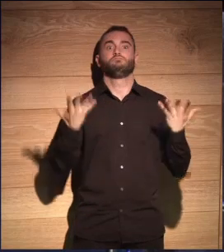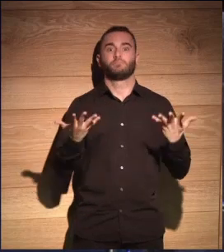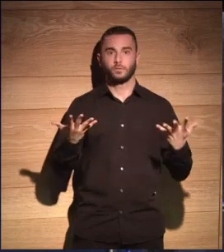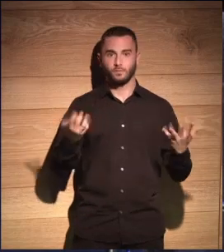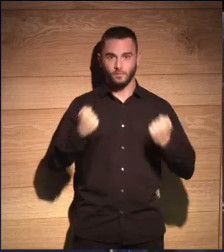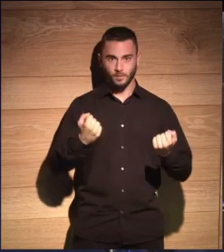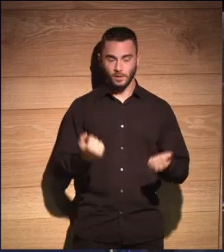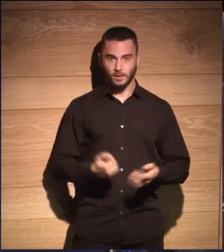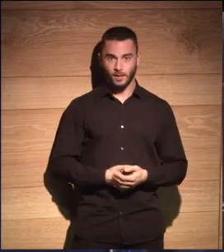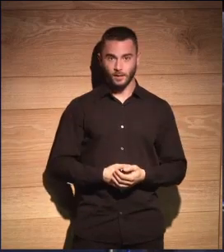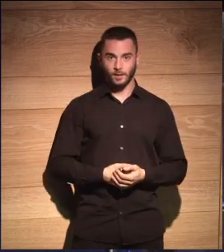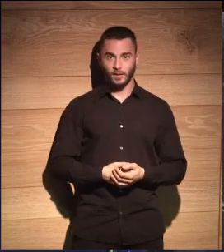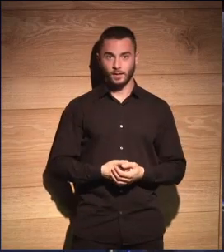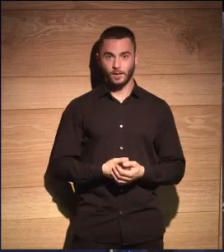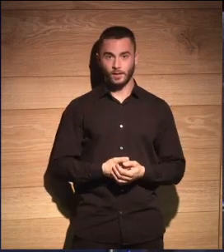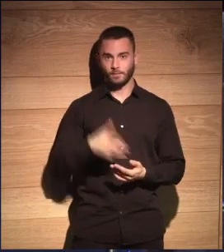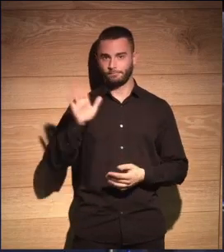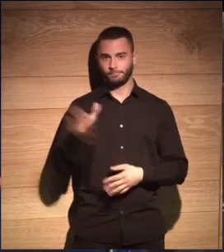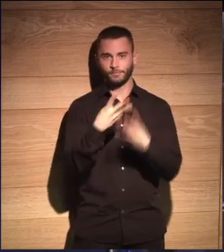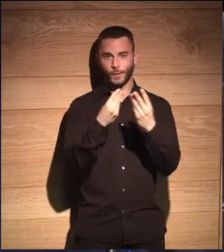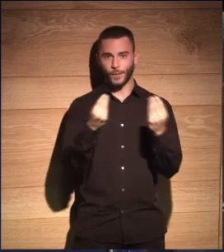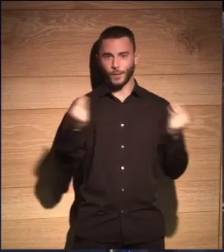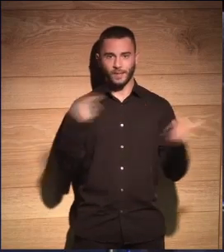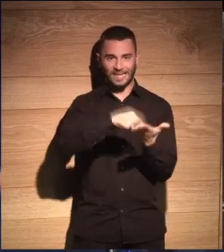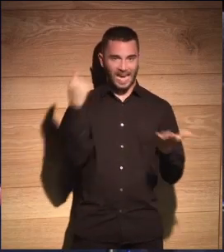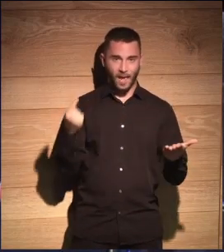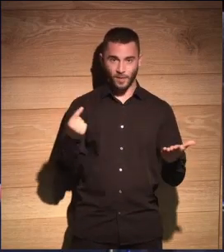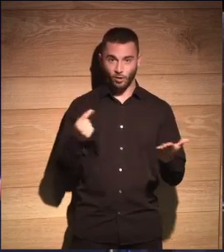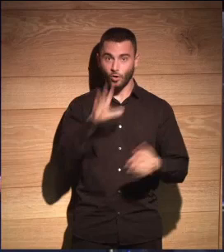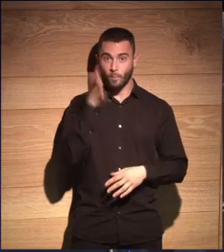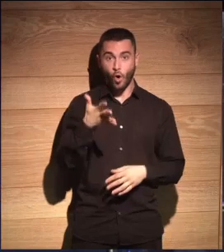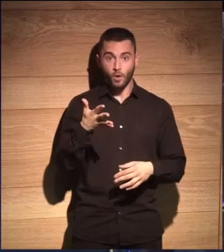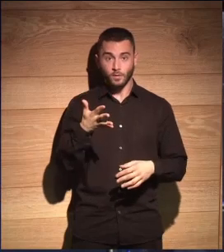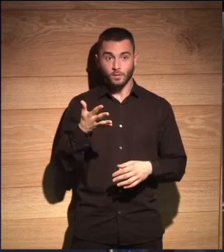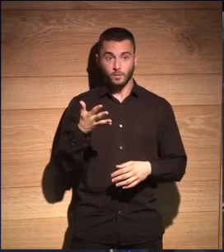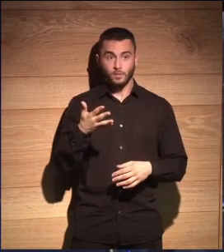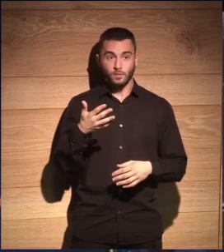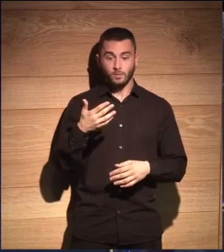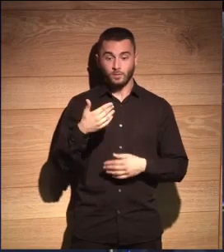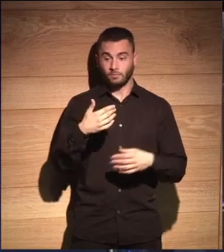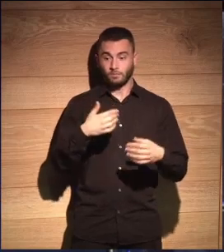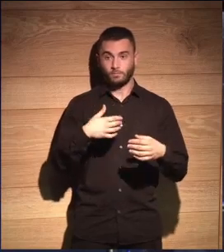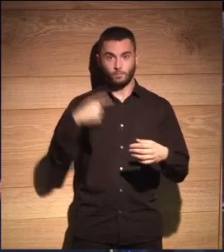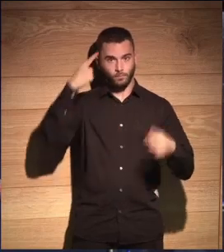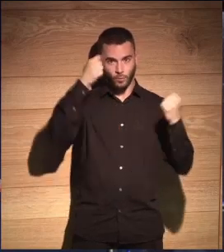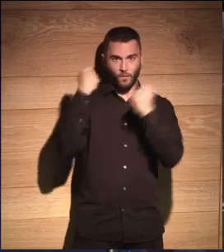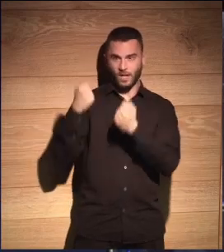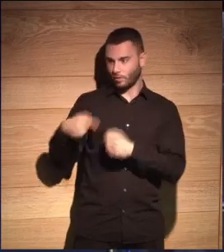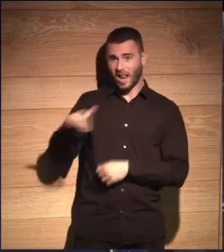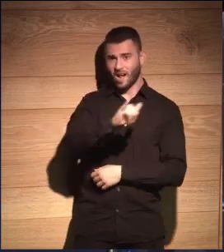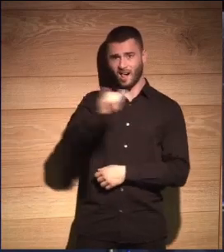sorpresa, que se pasa enseguida, porque afortunadamente está en manos de profesionales. ¿Cómo ha sido el casting de voz?